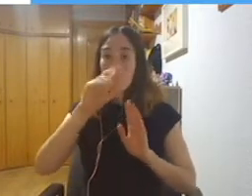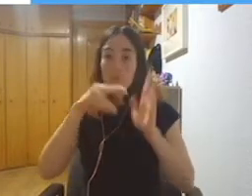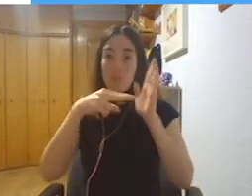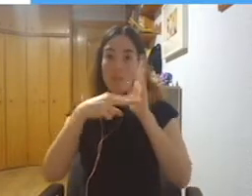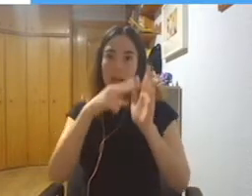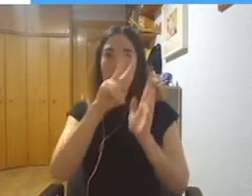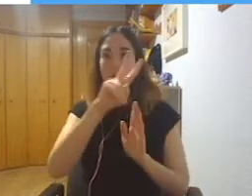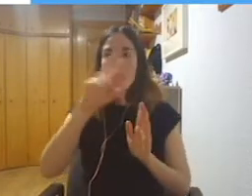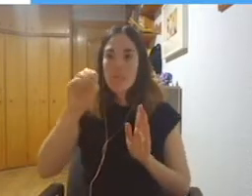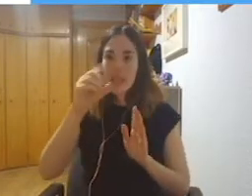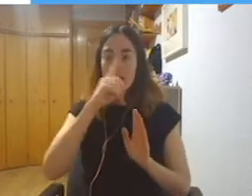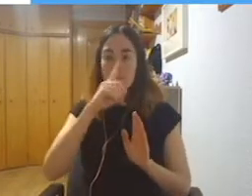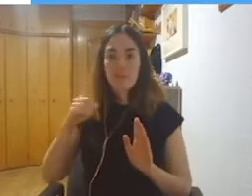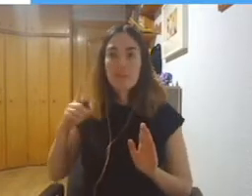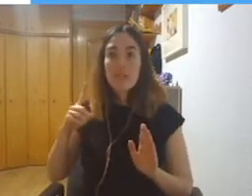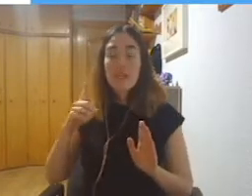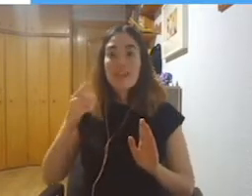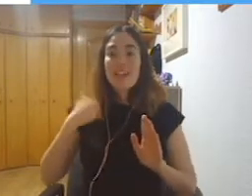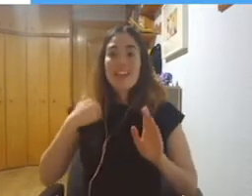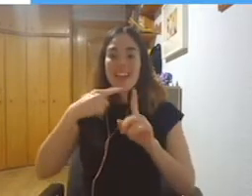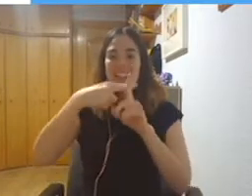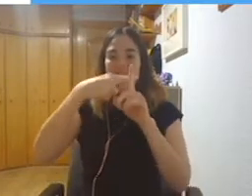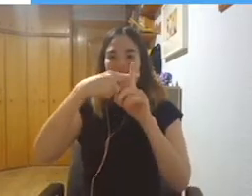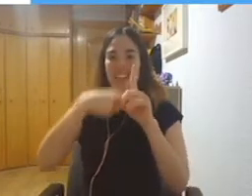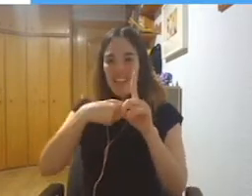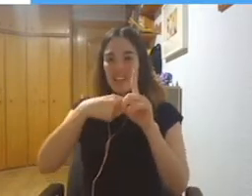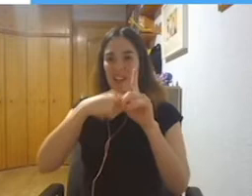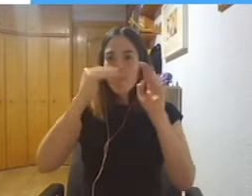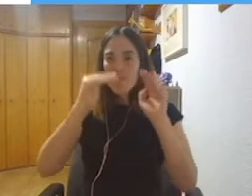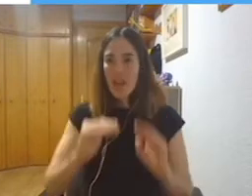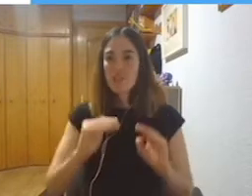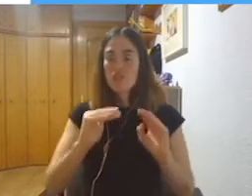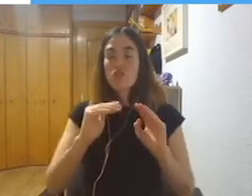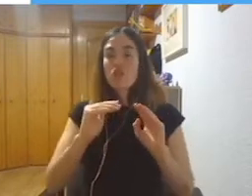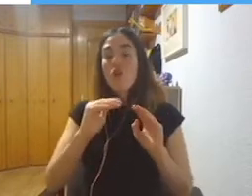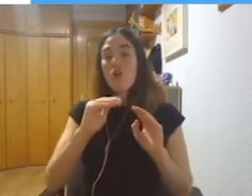pasado, se bajó mucho este número de horas,